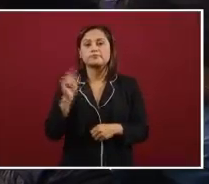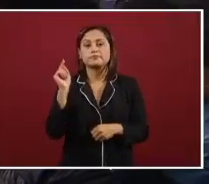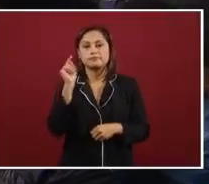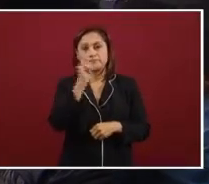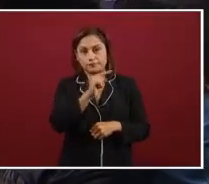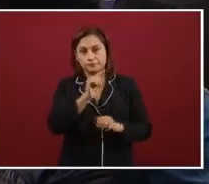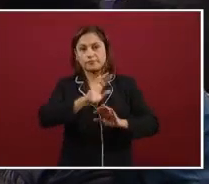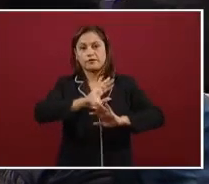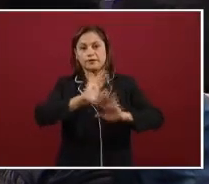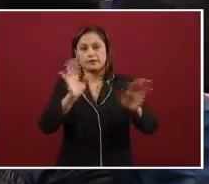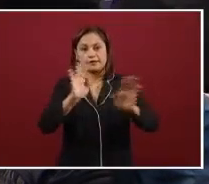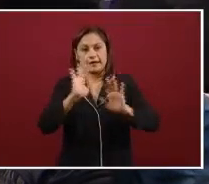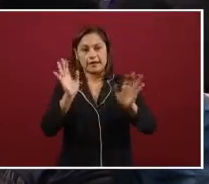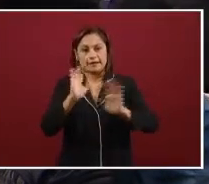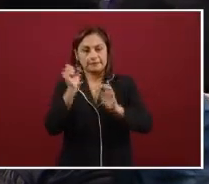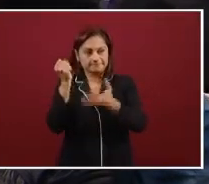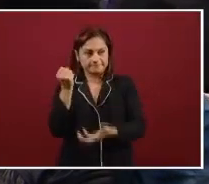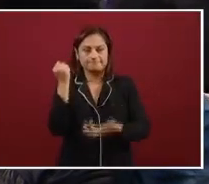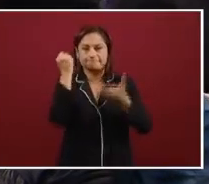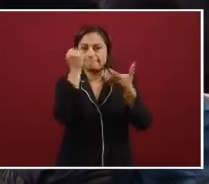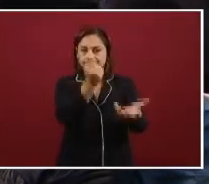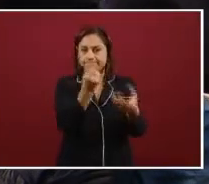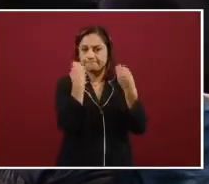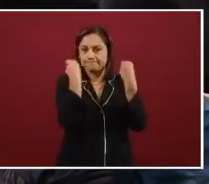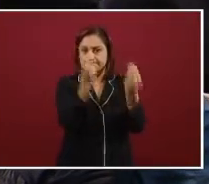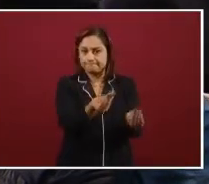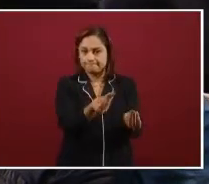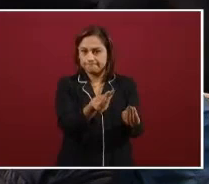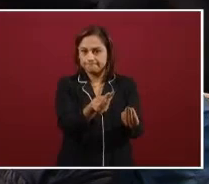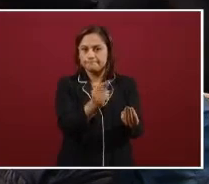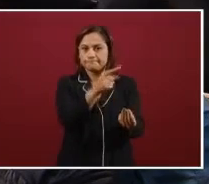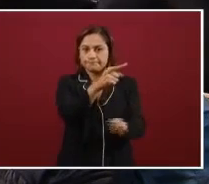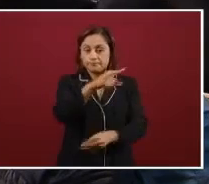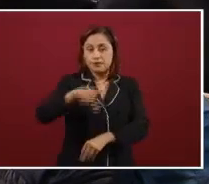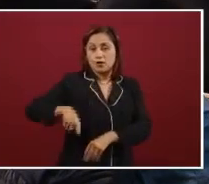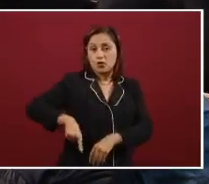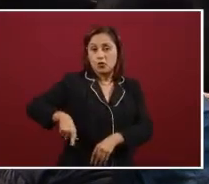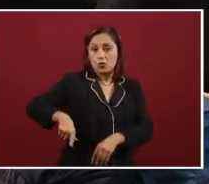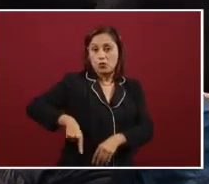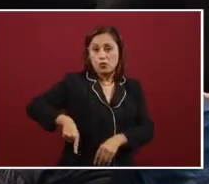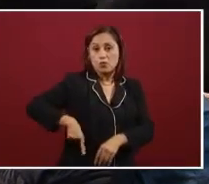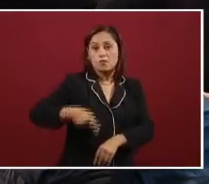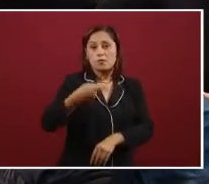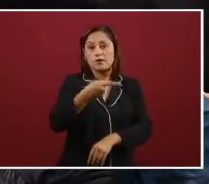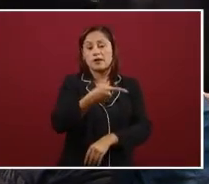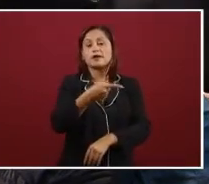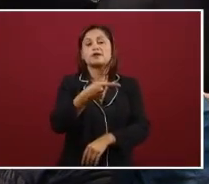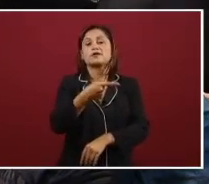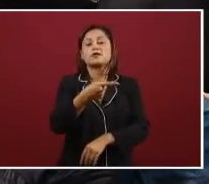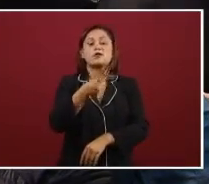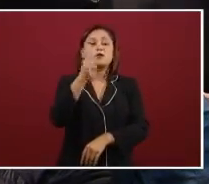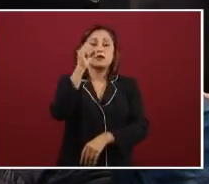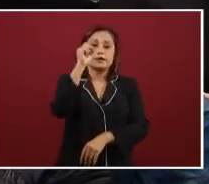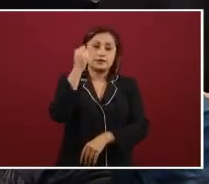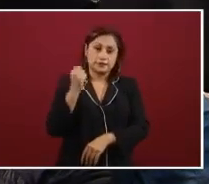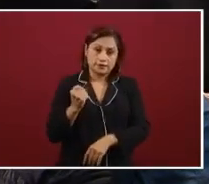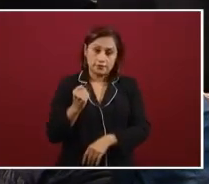transfirieron esos recursos al gobierno de Sinaloa. Ajá. El